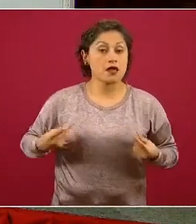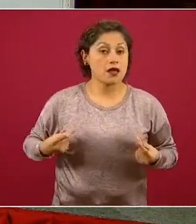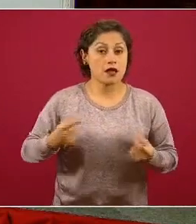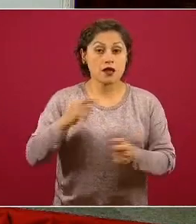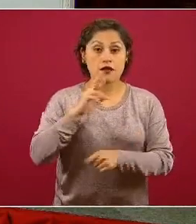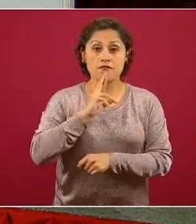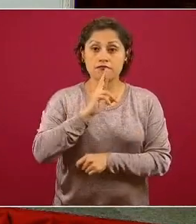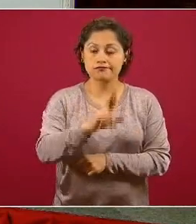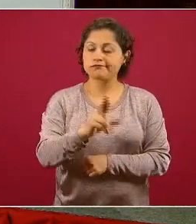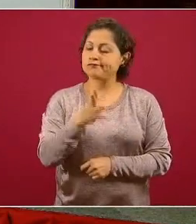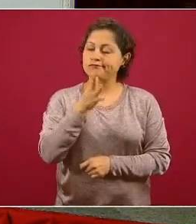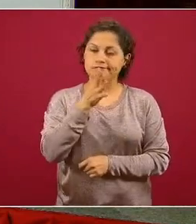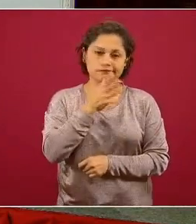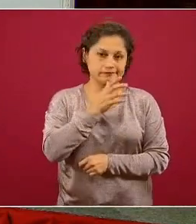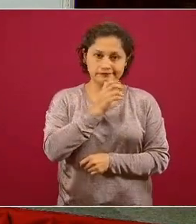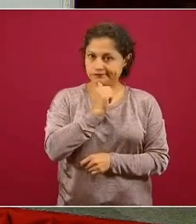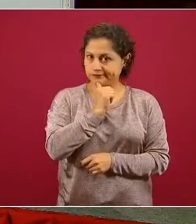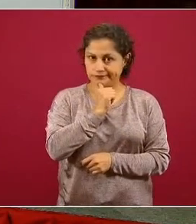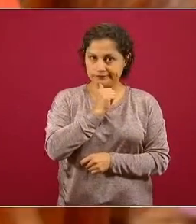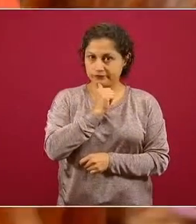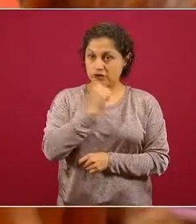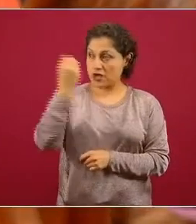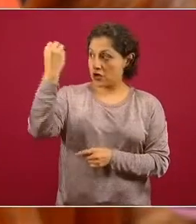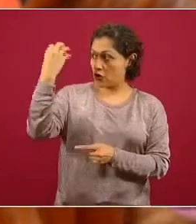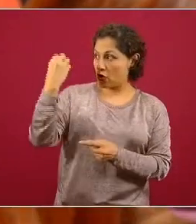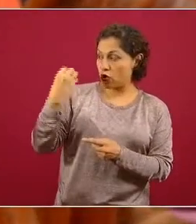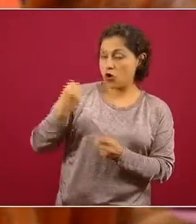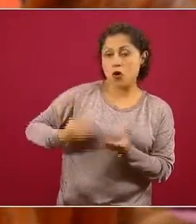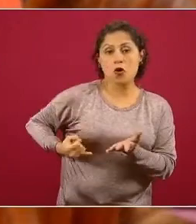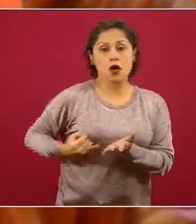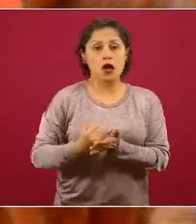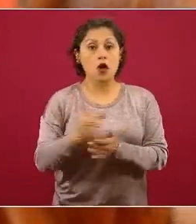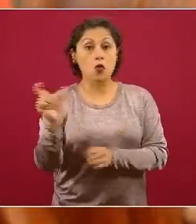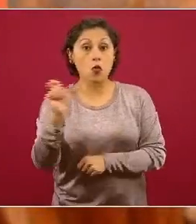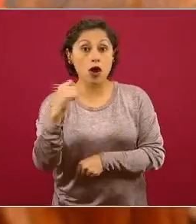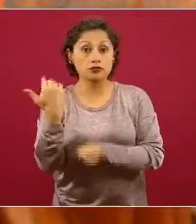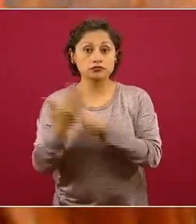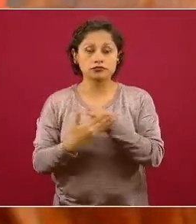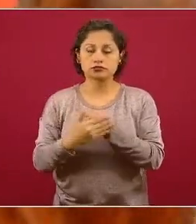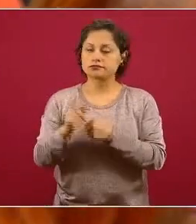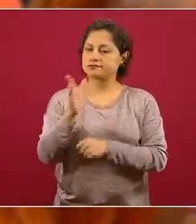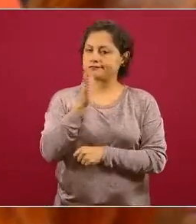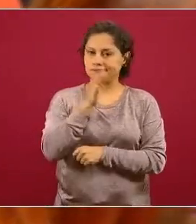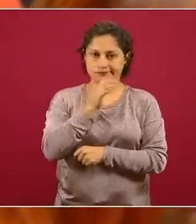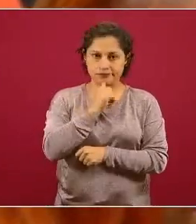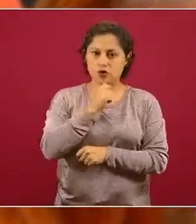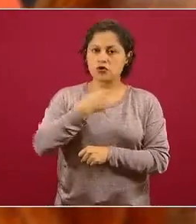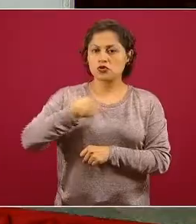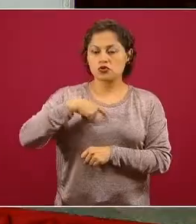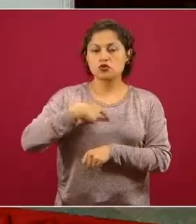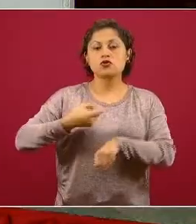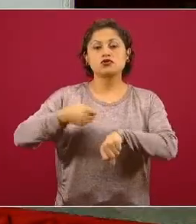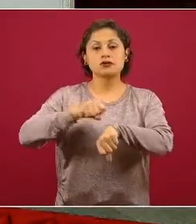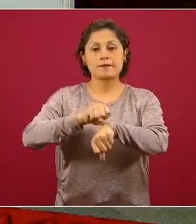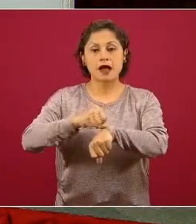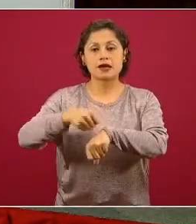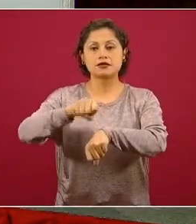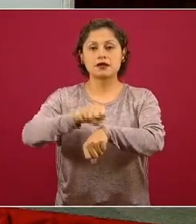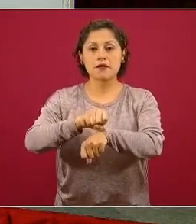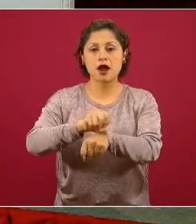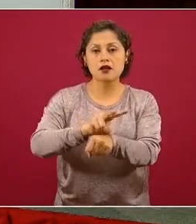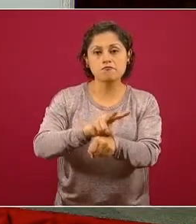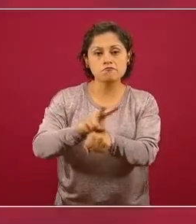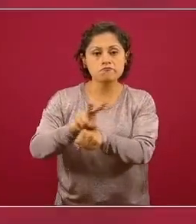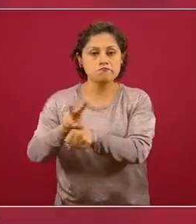días. Ninguno de los colores. Y lo que hacemos es, semana tras semana, lo vamos monitoreando. ¿Por qué? Es